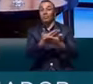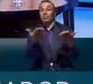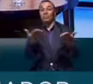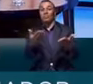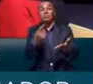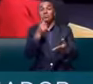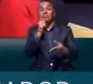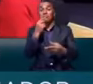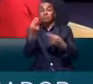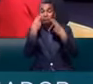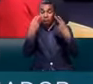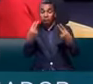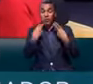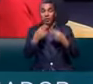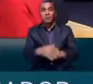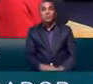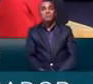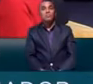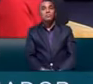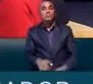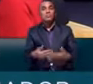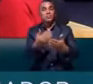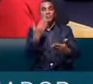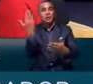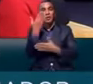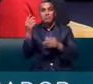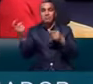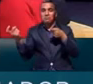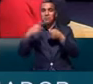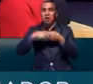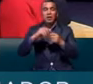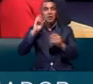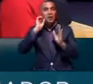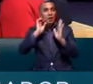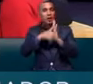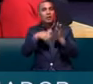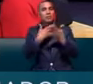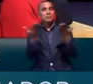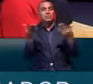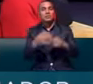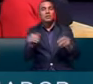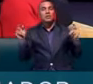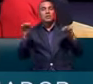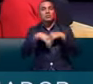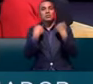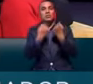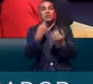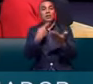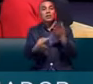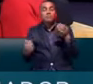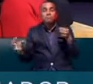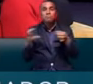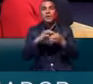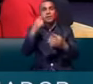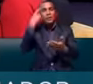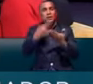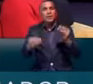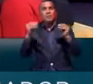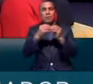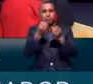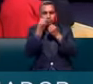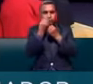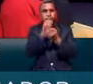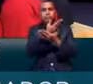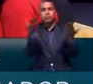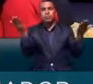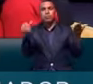audiencia que ha seguido de cerca, también de la mano a todos los canales de televisión, radios y medios de redes sociales que se han unido para